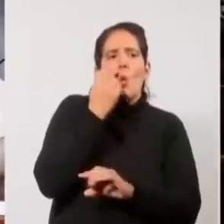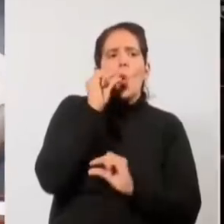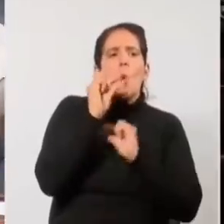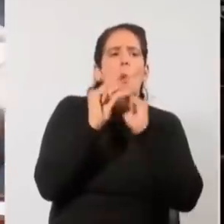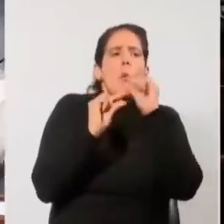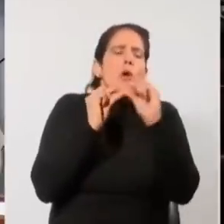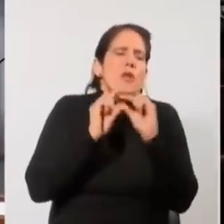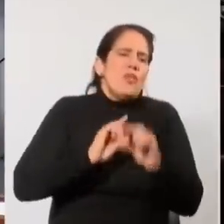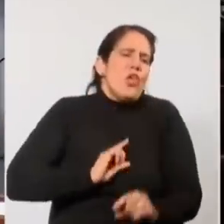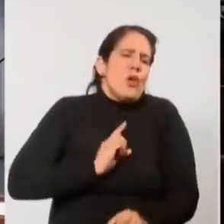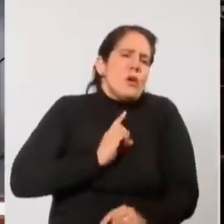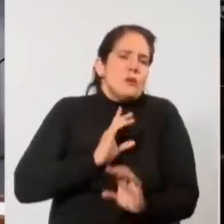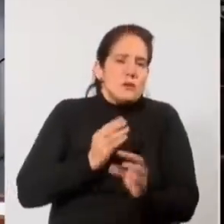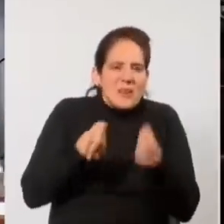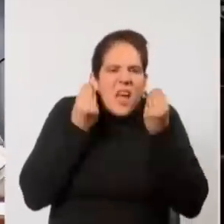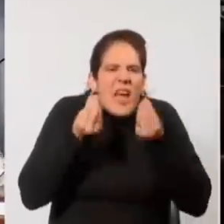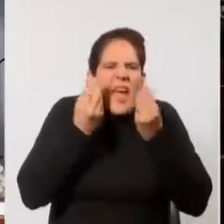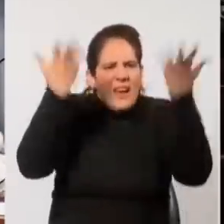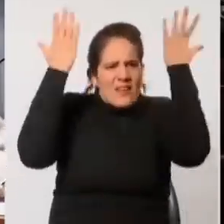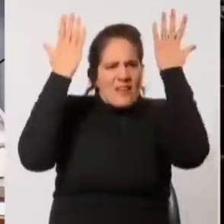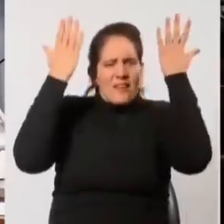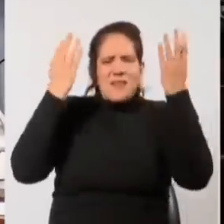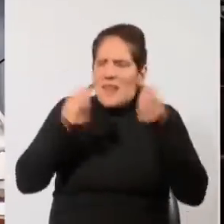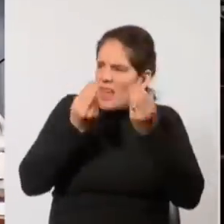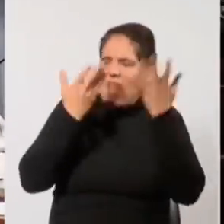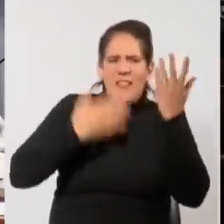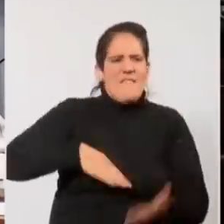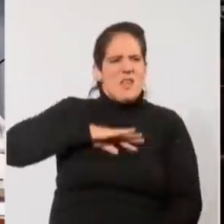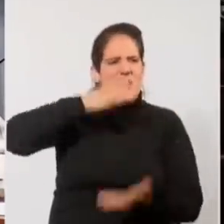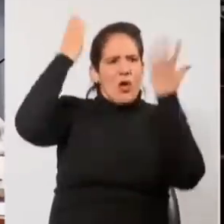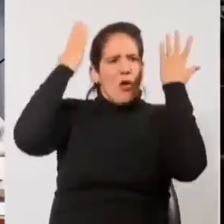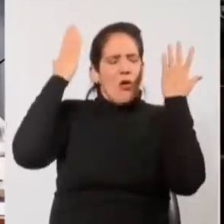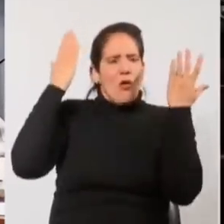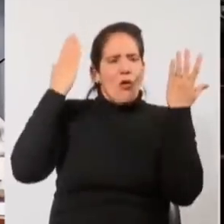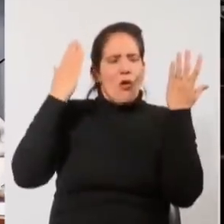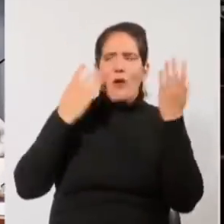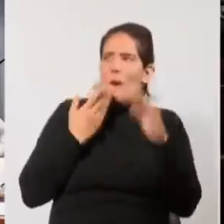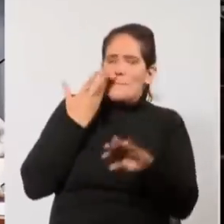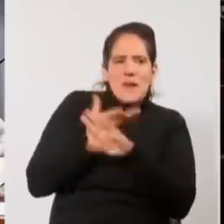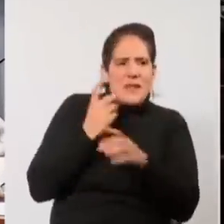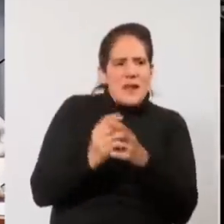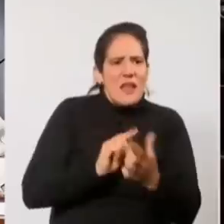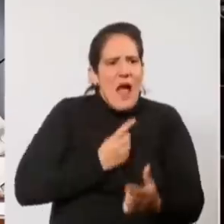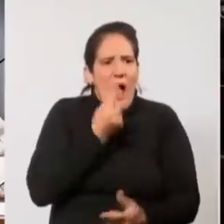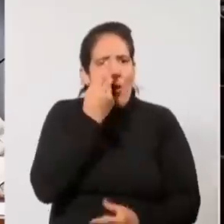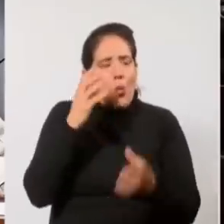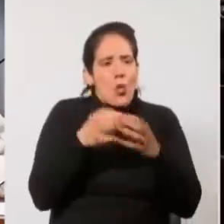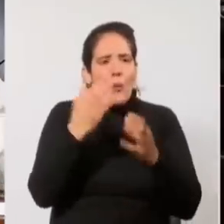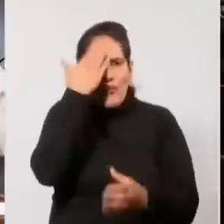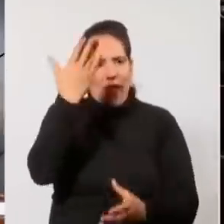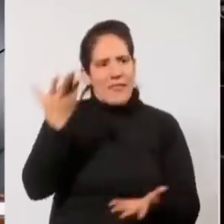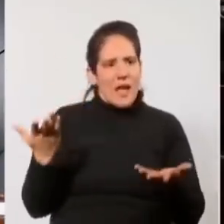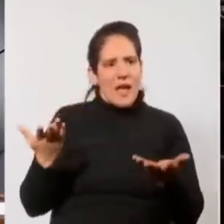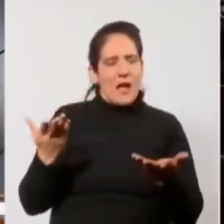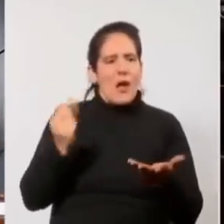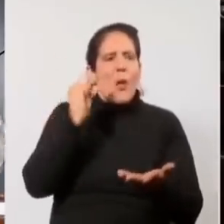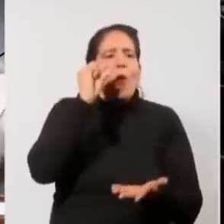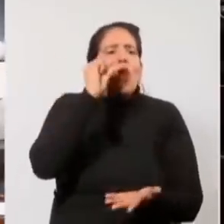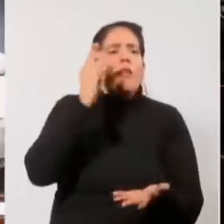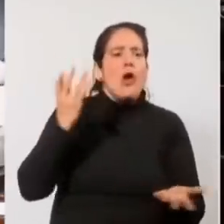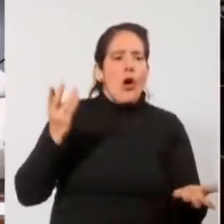de dignidad? Pero qué atrevimiento, señora presidenta, pedirle dignidad a una fuerza política como el Frente. Un